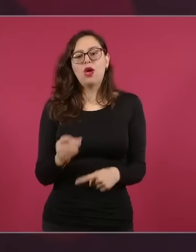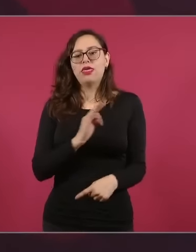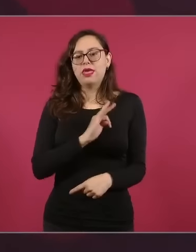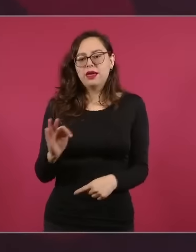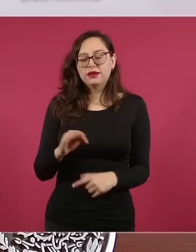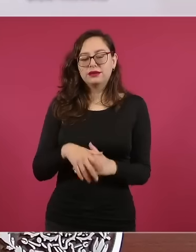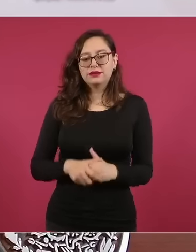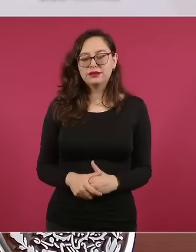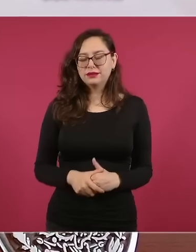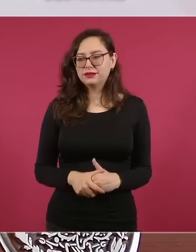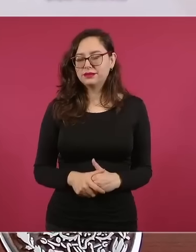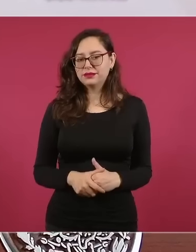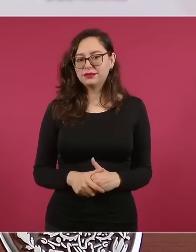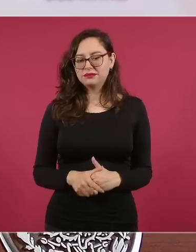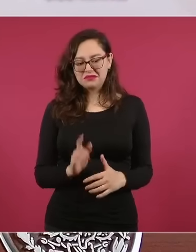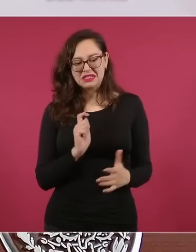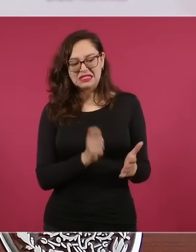Al mismo tiempo,